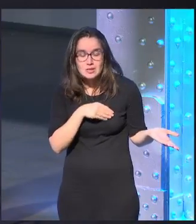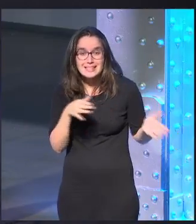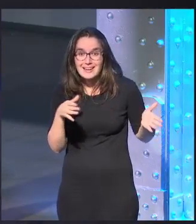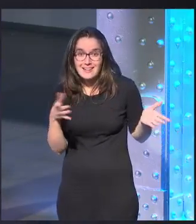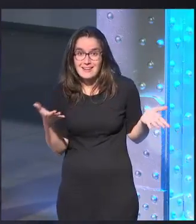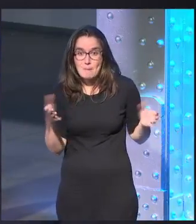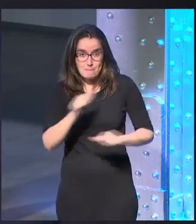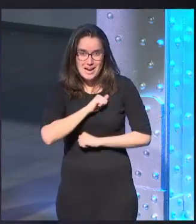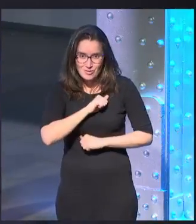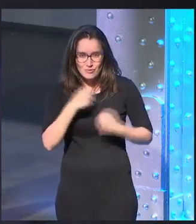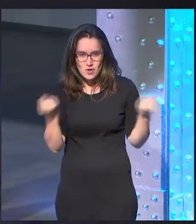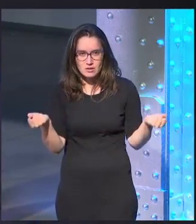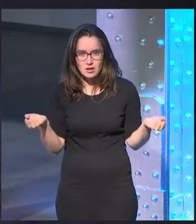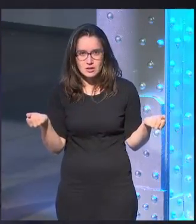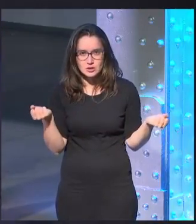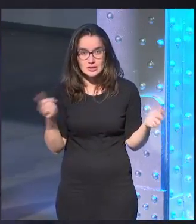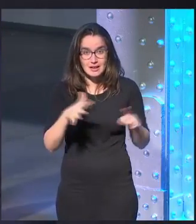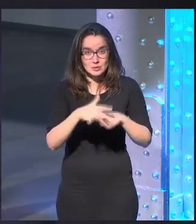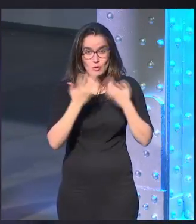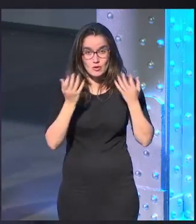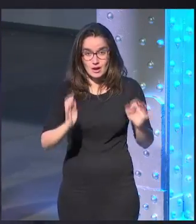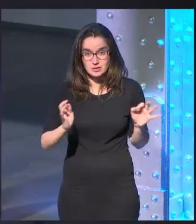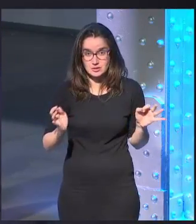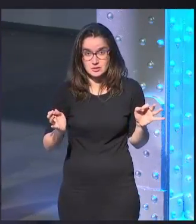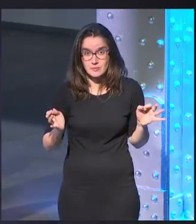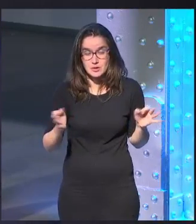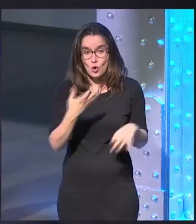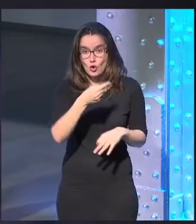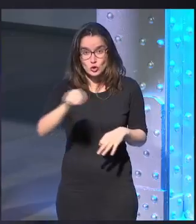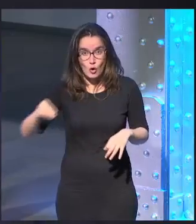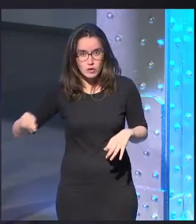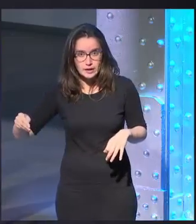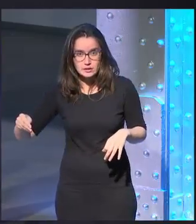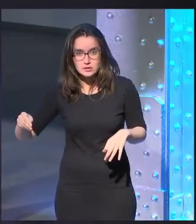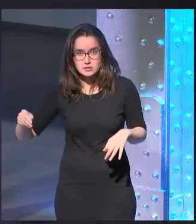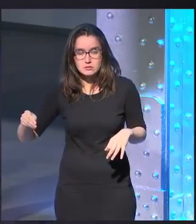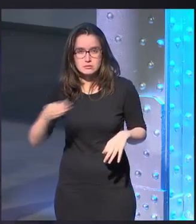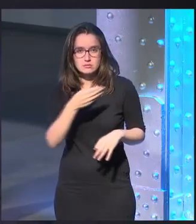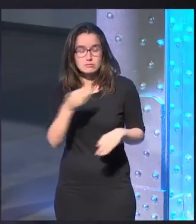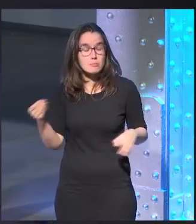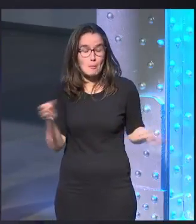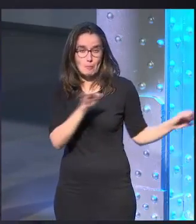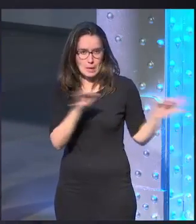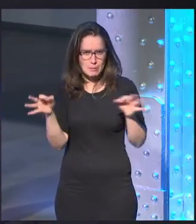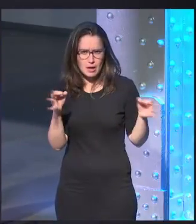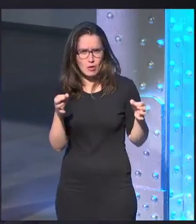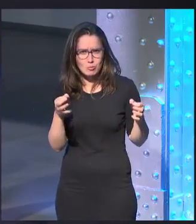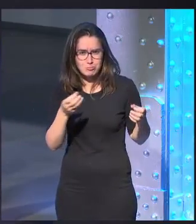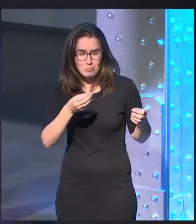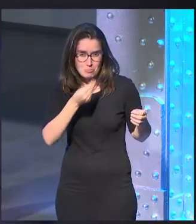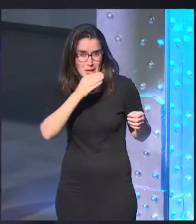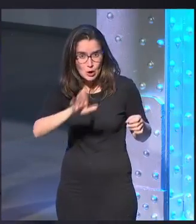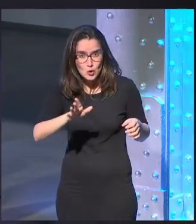que había paro. Y esta es la situación que nos ha tocado vivir. Los jóvenes están mucho, mucho mejor preparados que nosotros, en